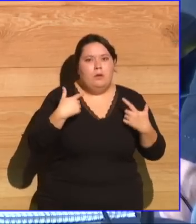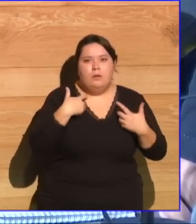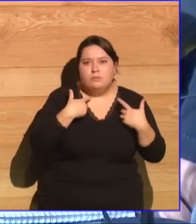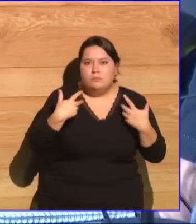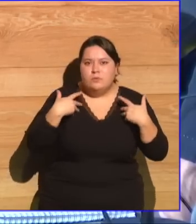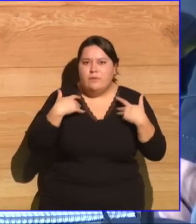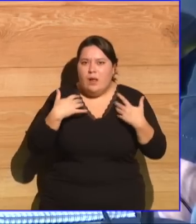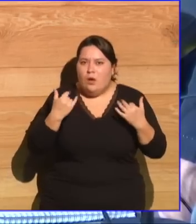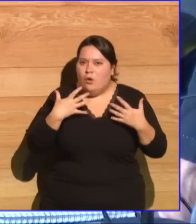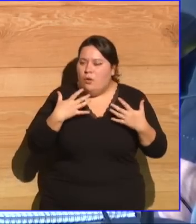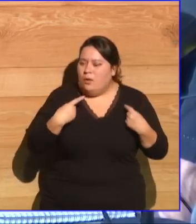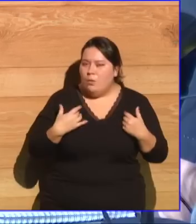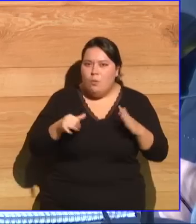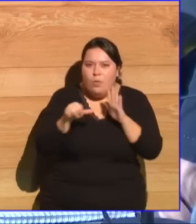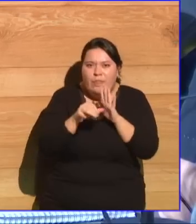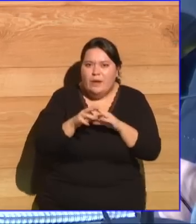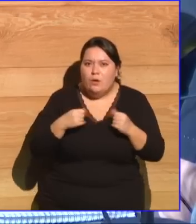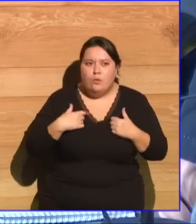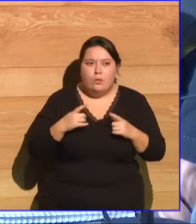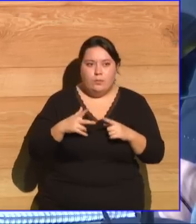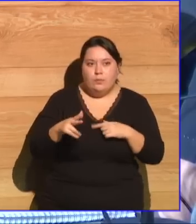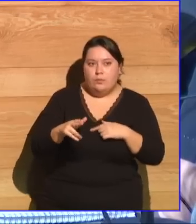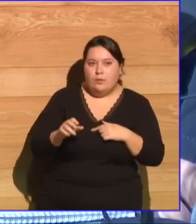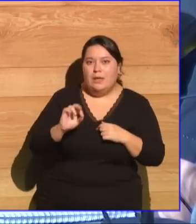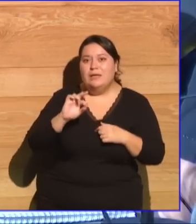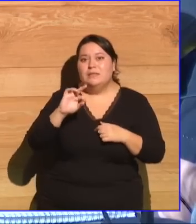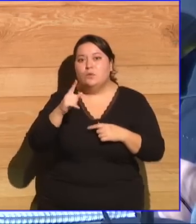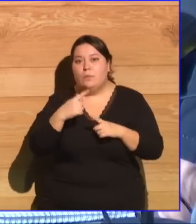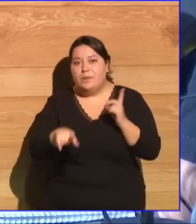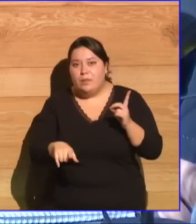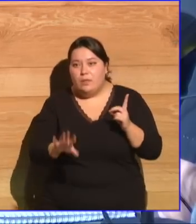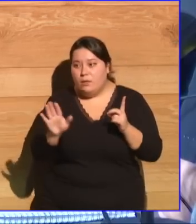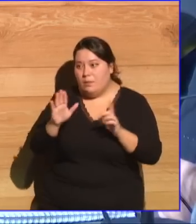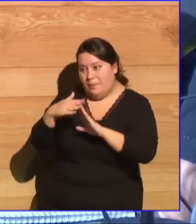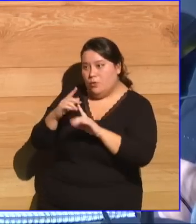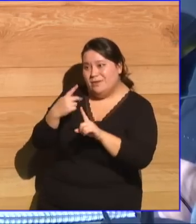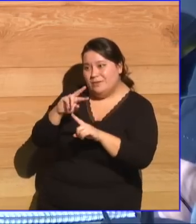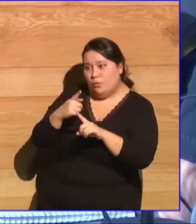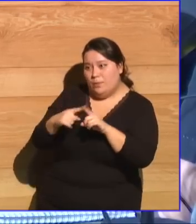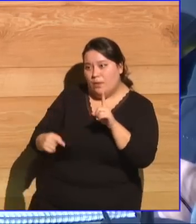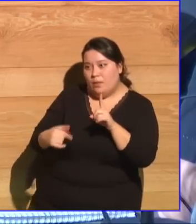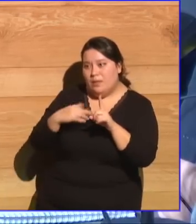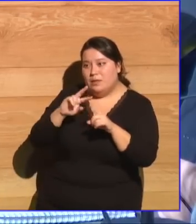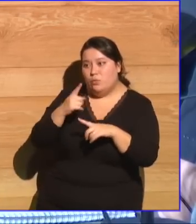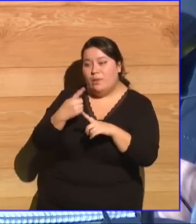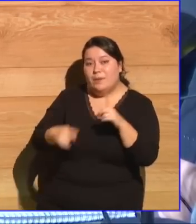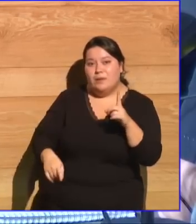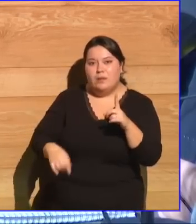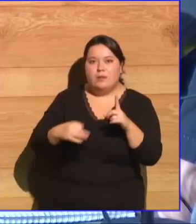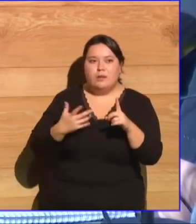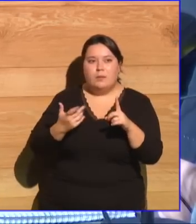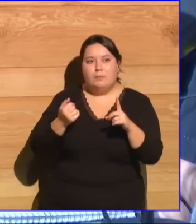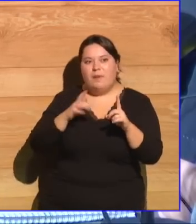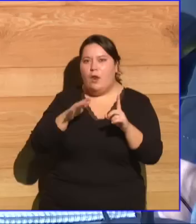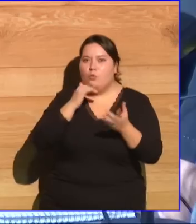primaria, tan cercana, tan brutal. Acoto, en su segunda mitad. En su segunda mitad me parece que se vuelca mucho en